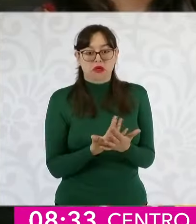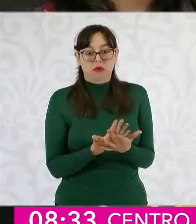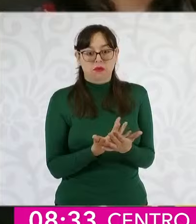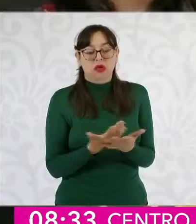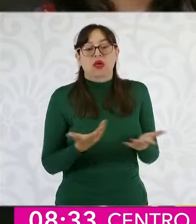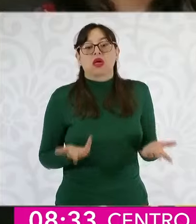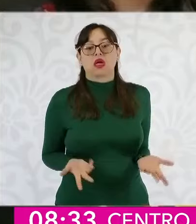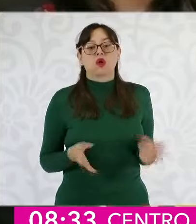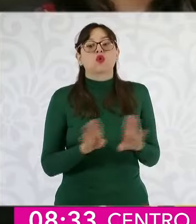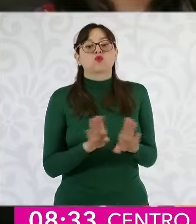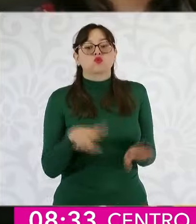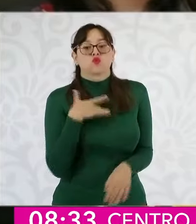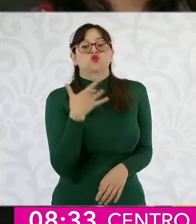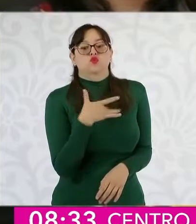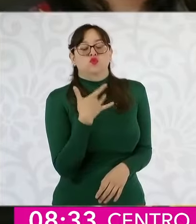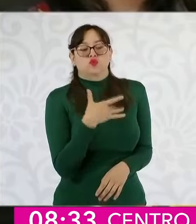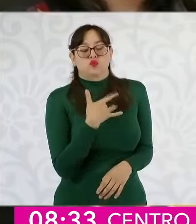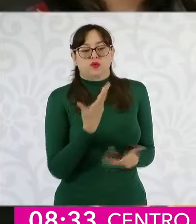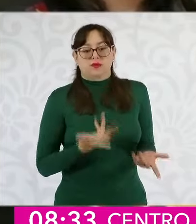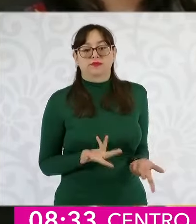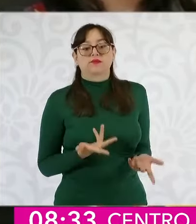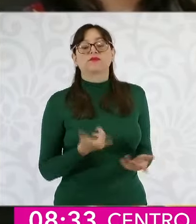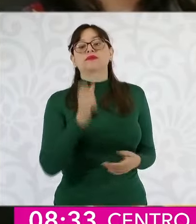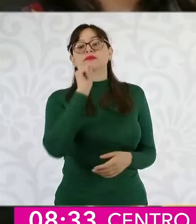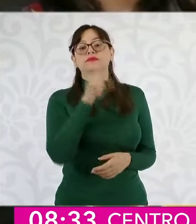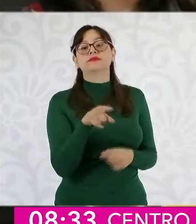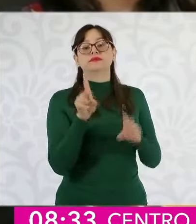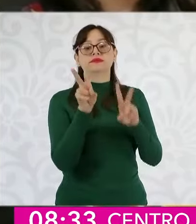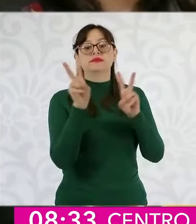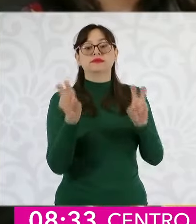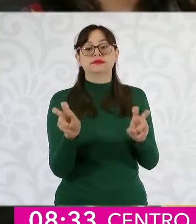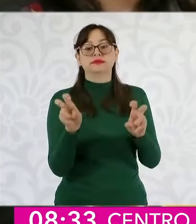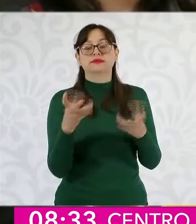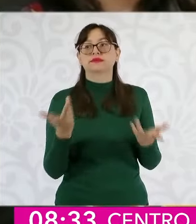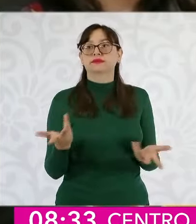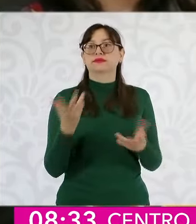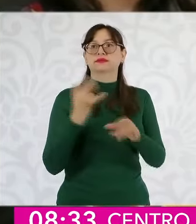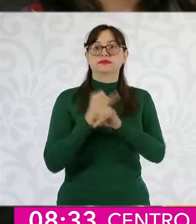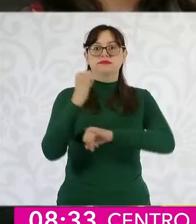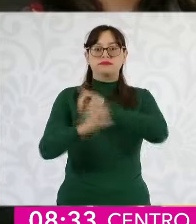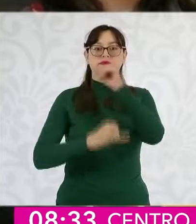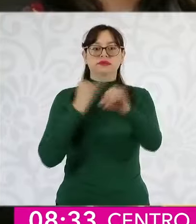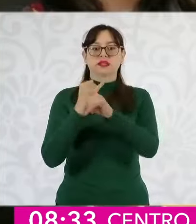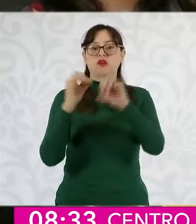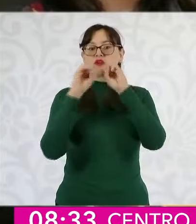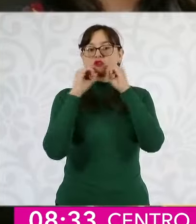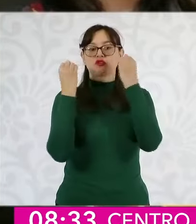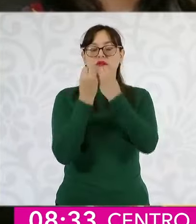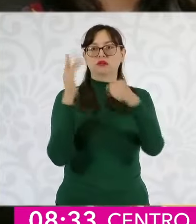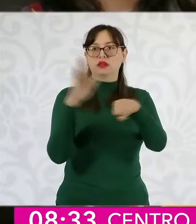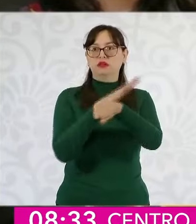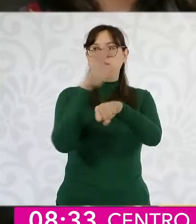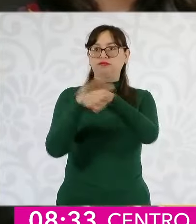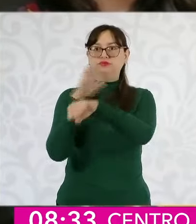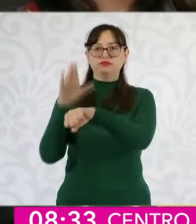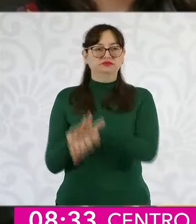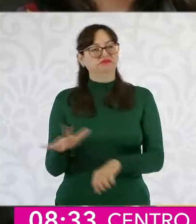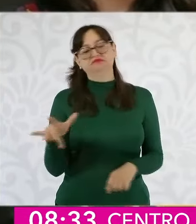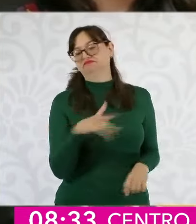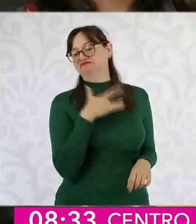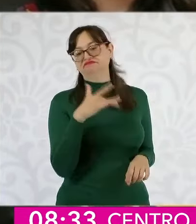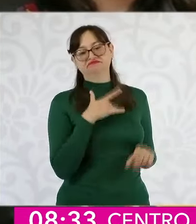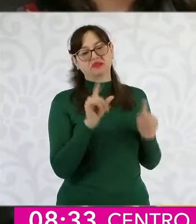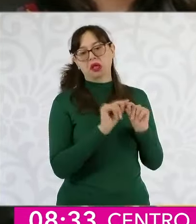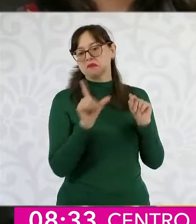los temas. Y en segundo, de este mismo tema, las calificadoras empiezan otra vez a tener otras